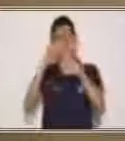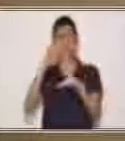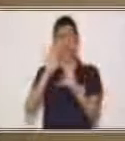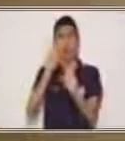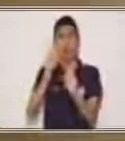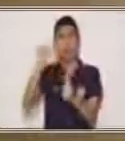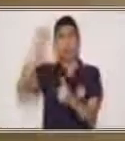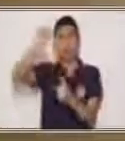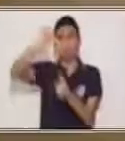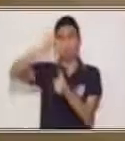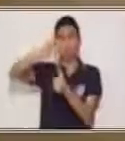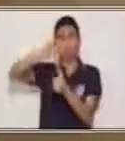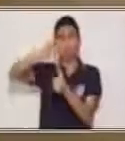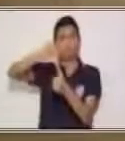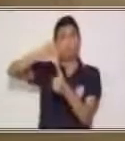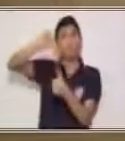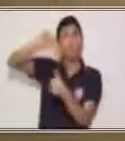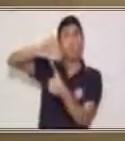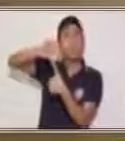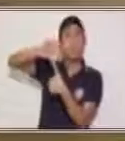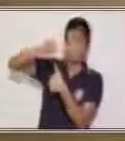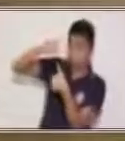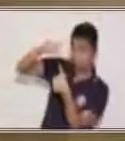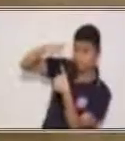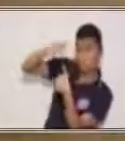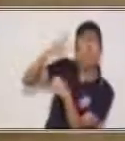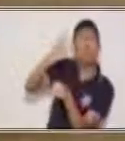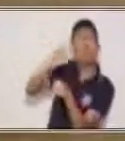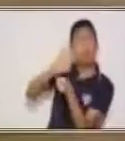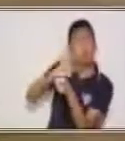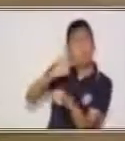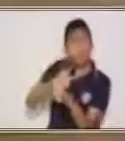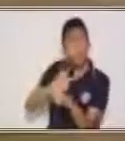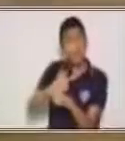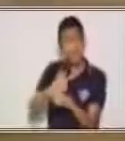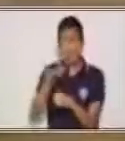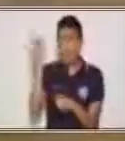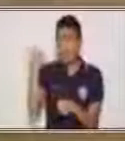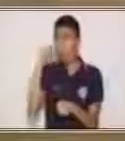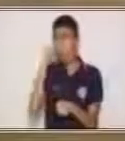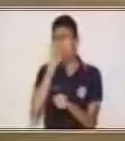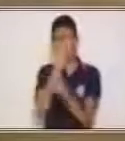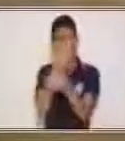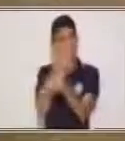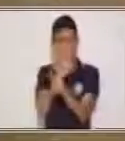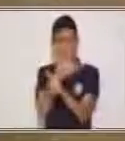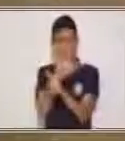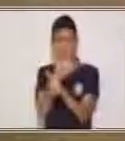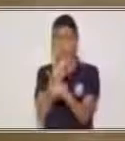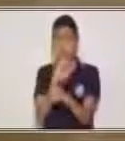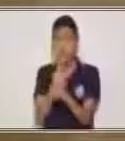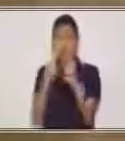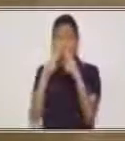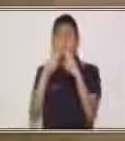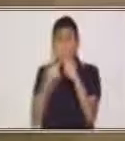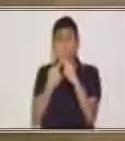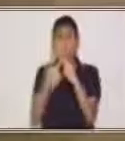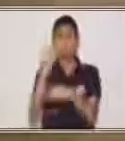en diversidad. Guatemala fue uno de los grupos humanos desde que América comenzó a